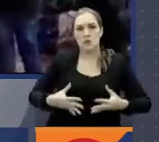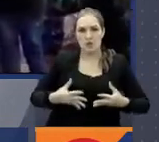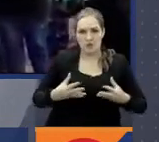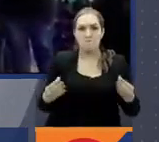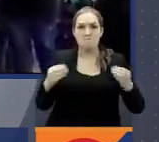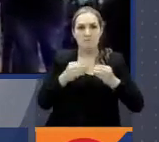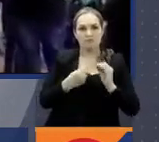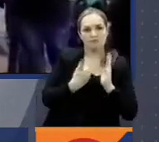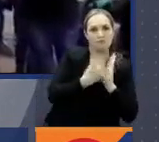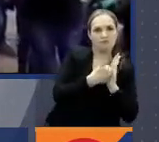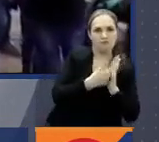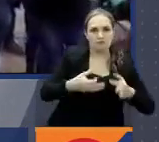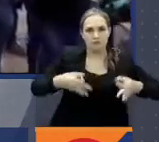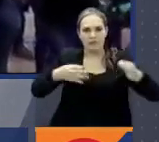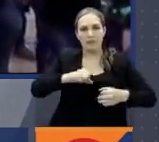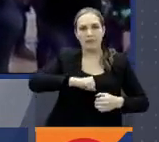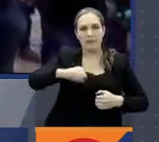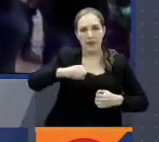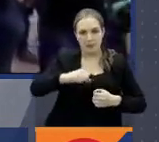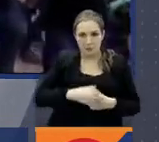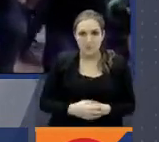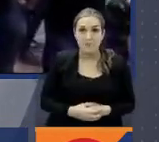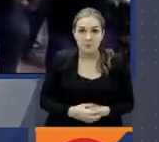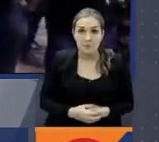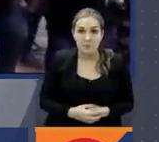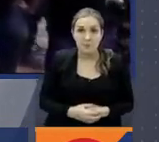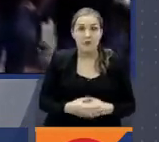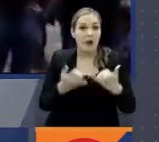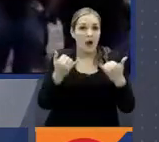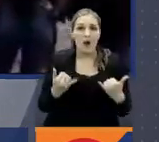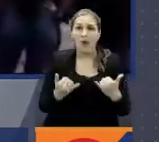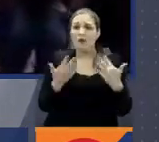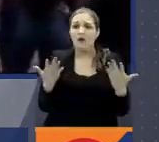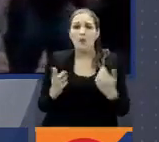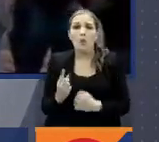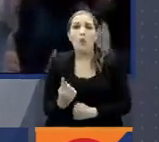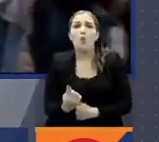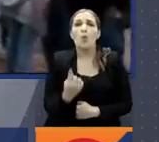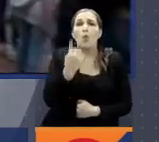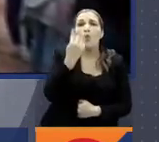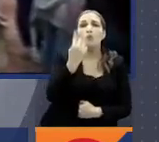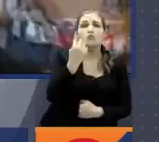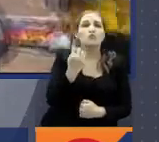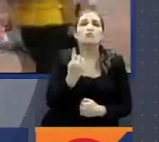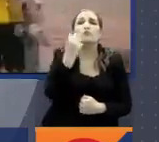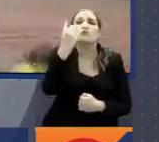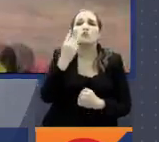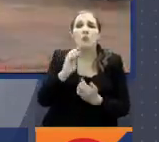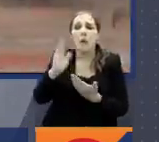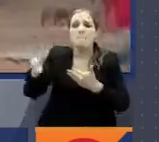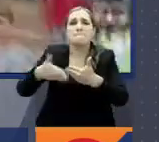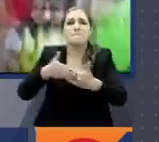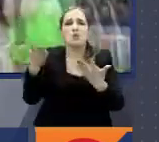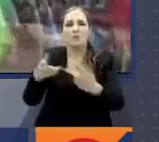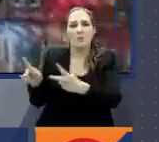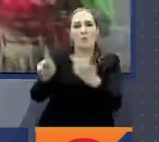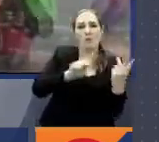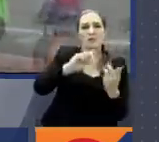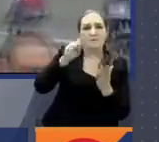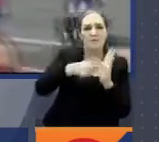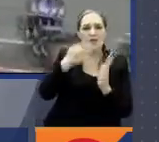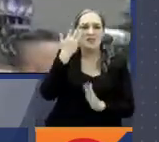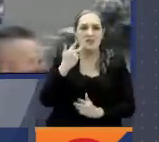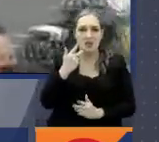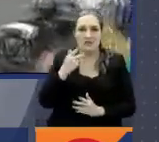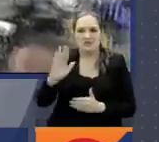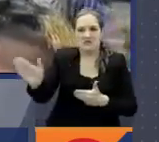garantizar el derecho a la protesta. Solamente se ha registrado un intento de bloqueo en el sector del Puente de los Mil Días por algunos encapuchados que rápidamente